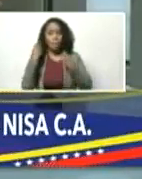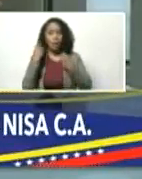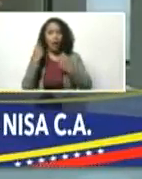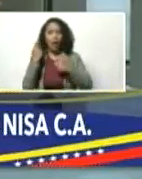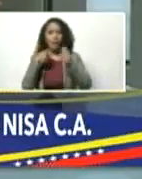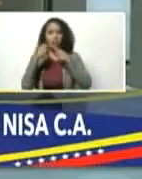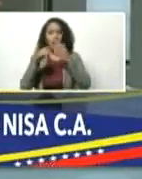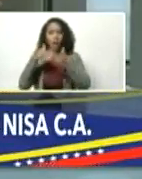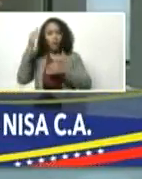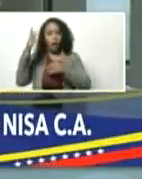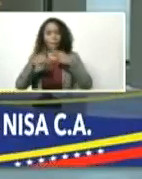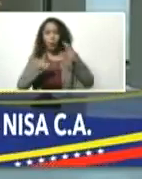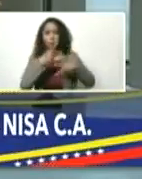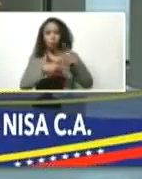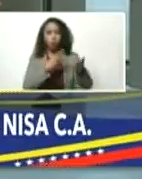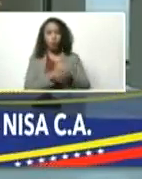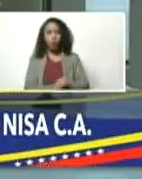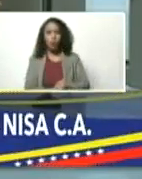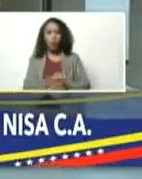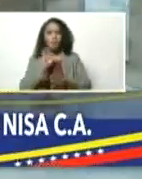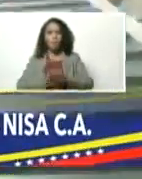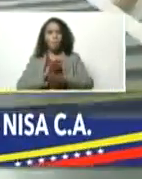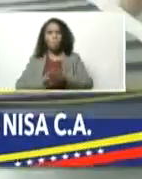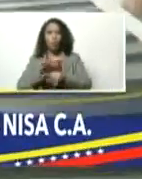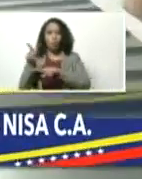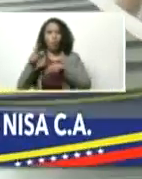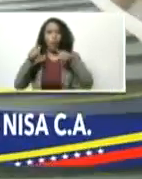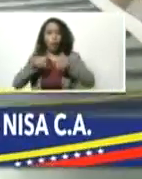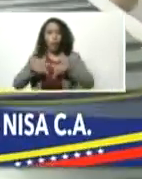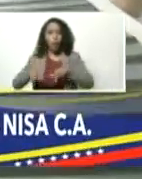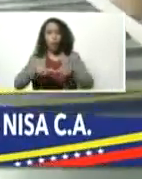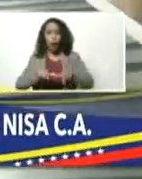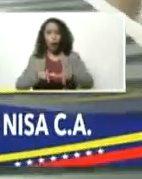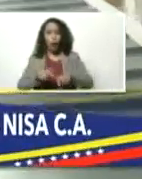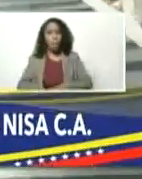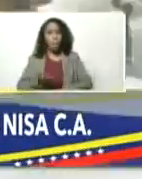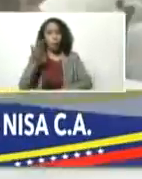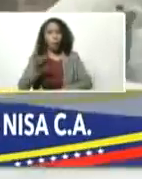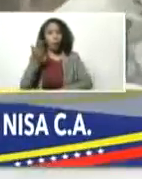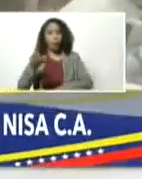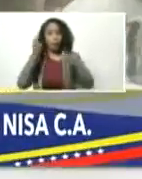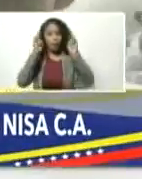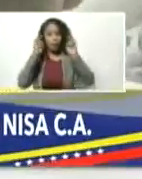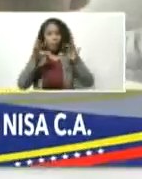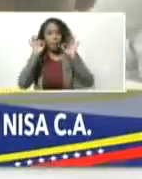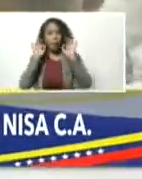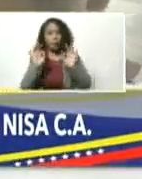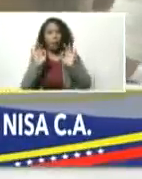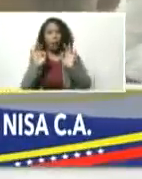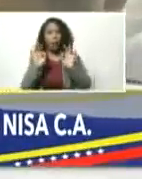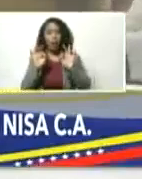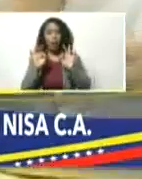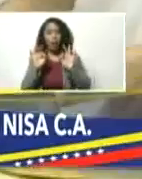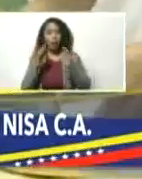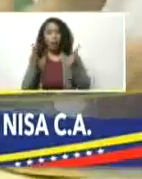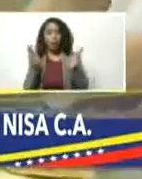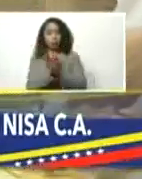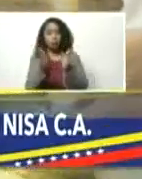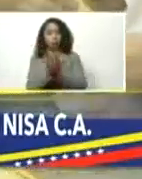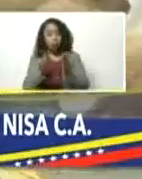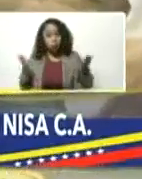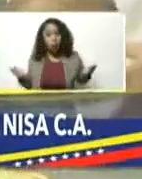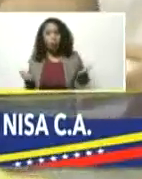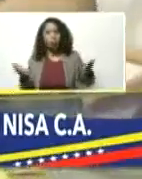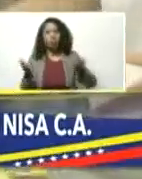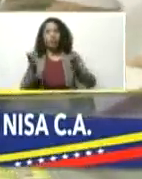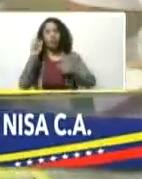exportación, para la producción. Es por ello que desde esta zona privilegiada, con condiciones especiales que incentiva también